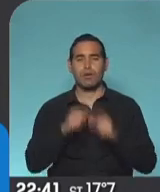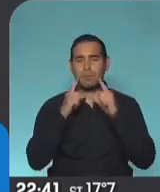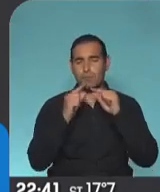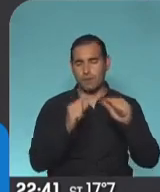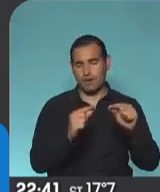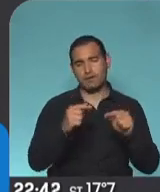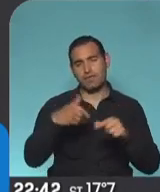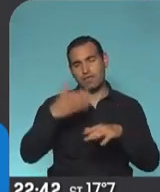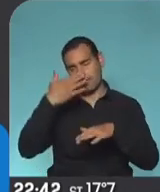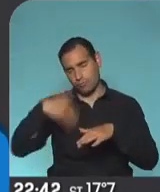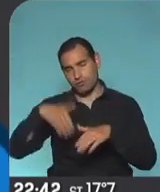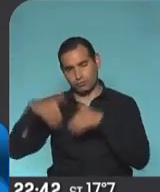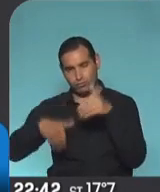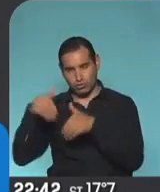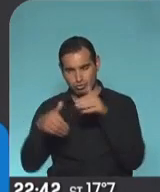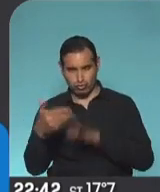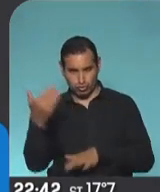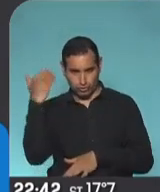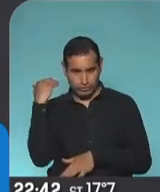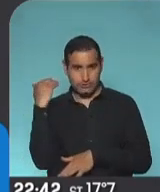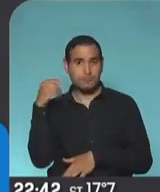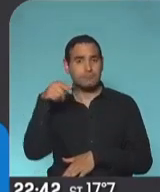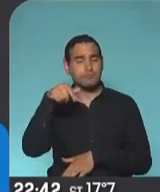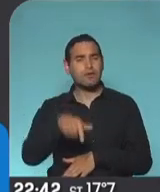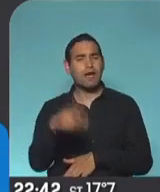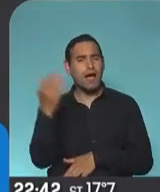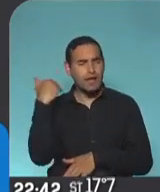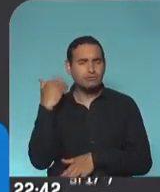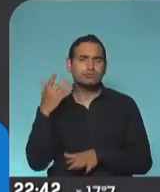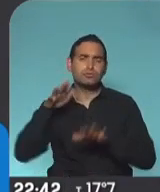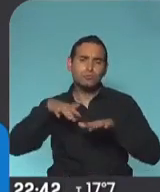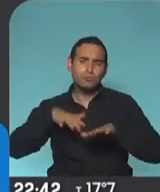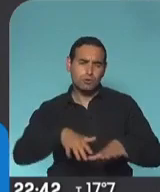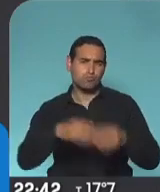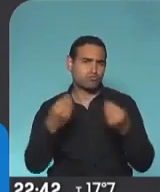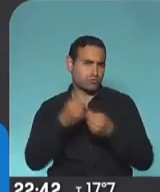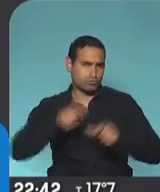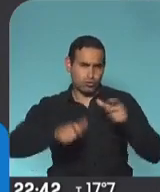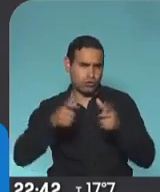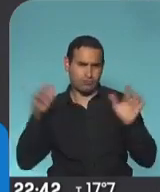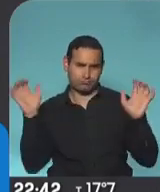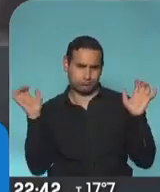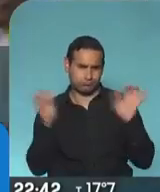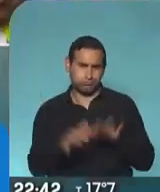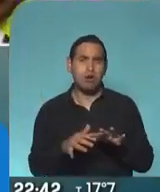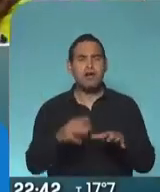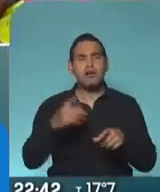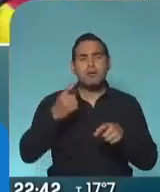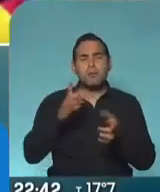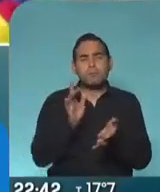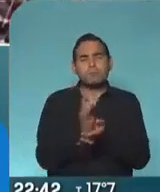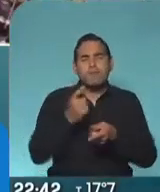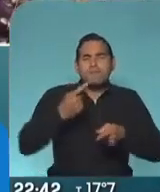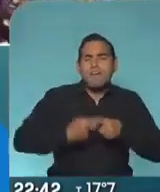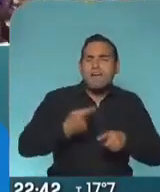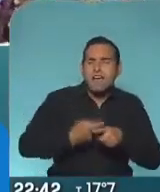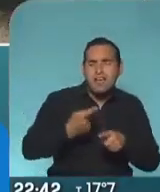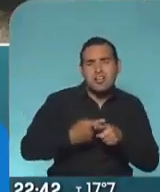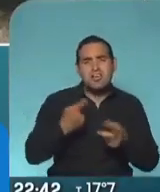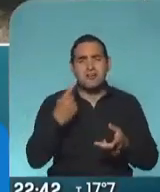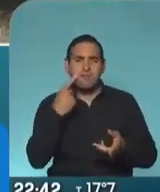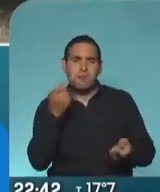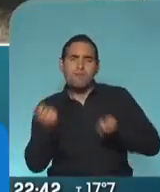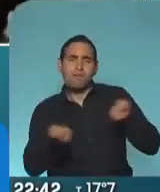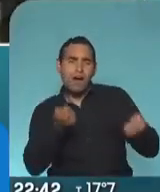declarado inconstitucional por la Corte Española. Habían sido muy masivas, con algo de festivo, se veía